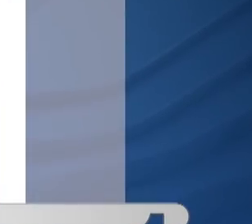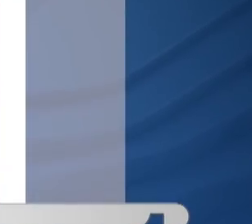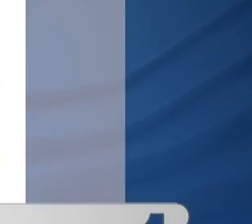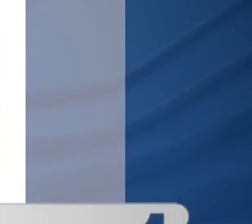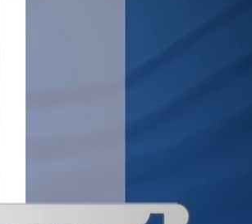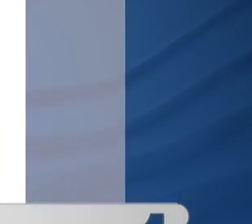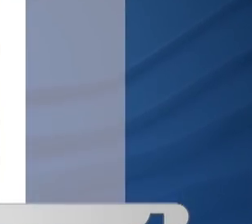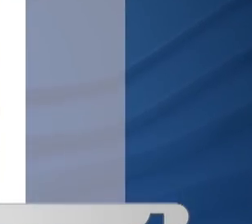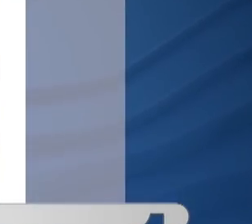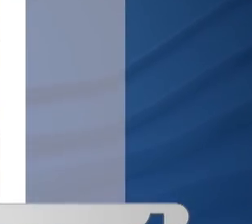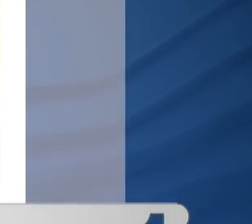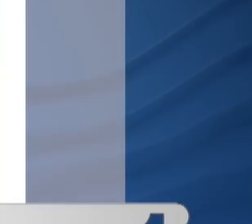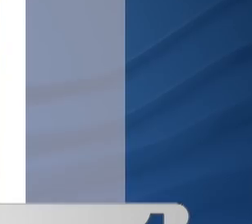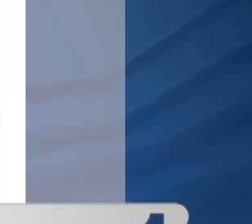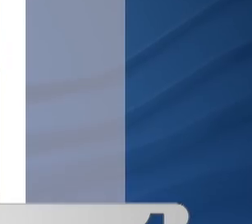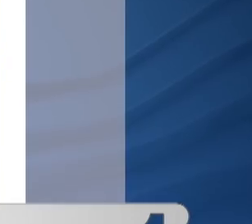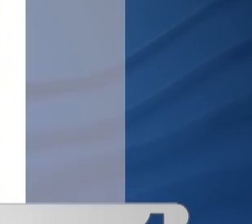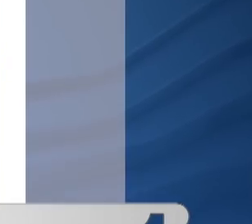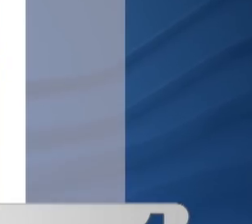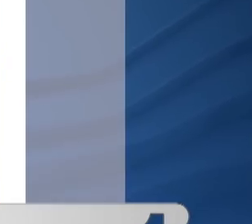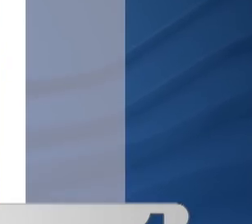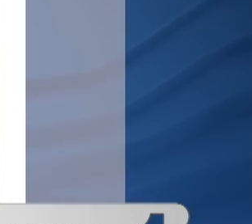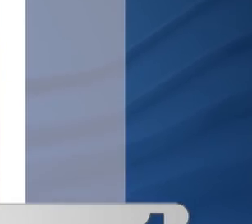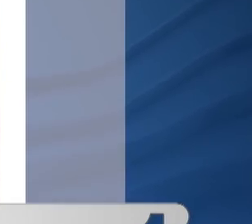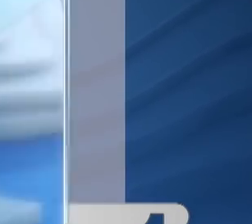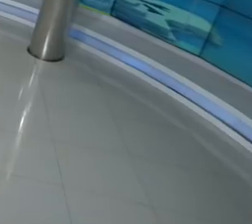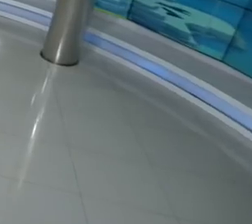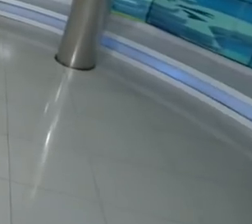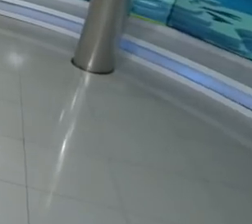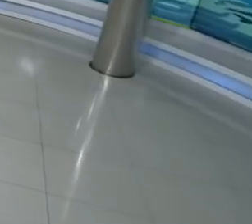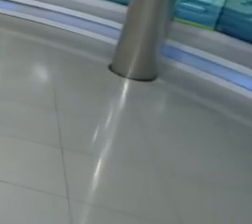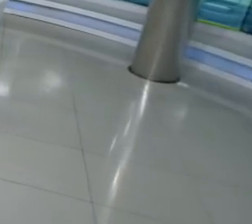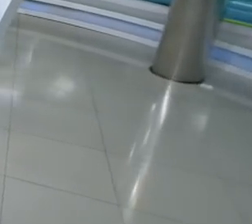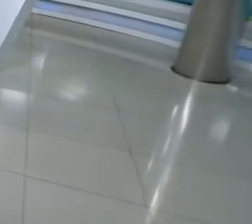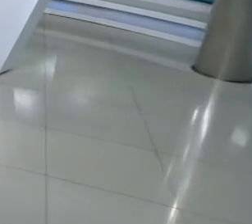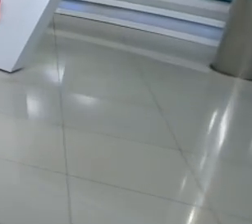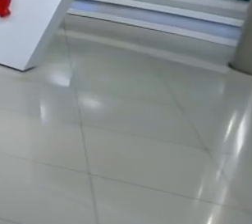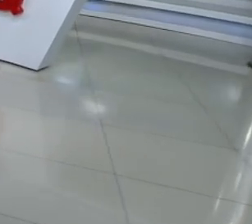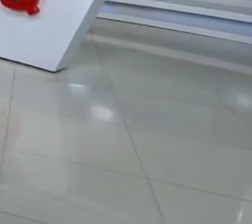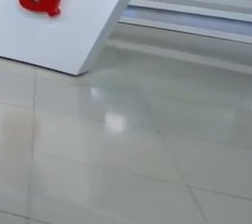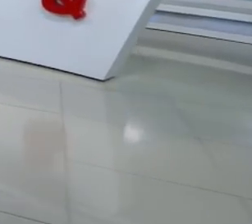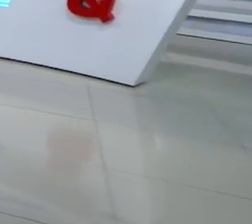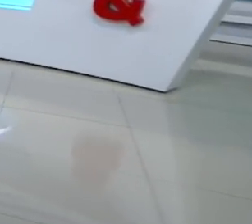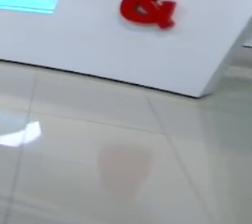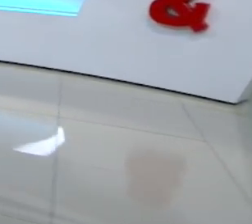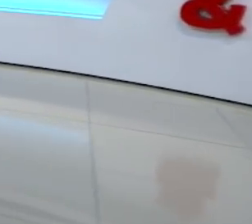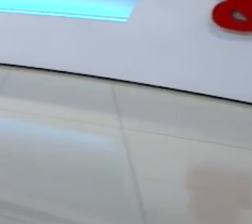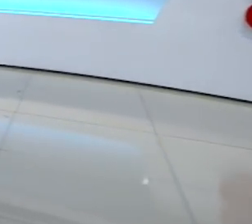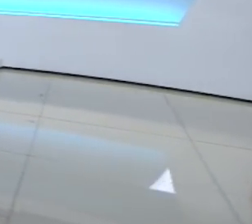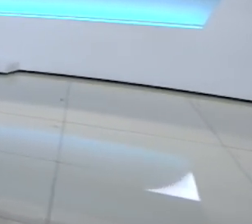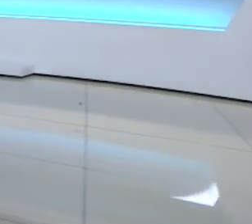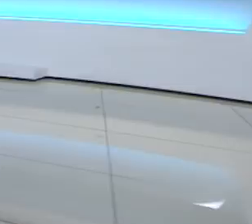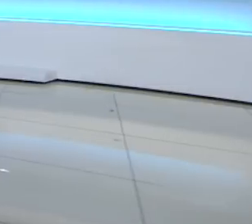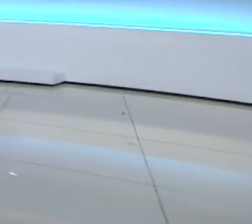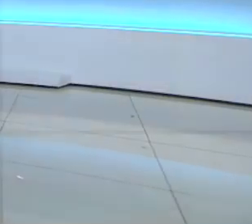en intento de atraco. Un policía quedó herido. Con Luisa Tobo.